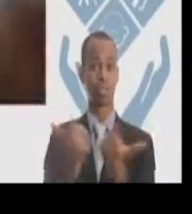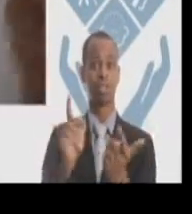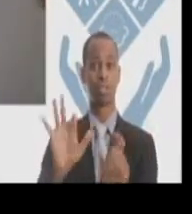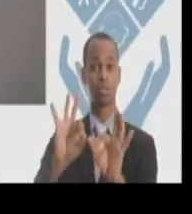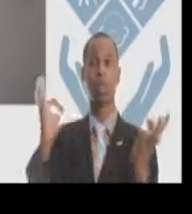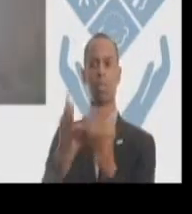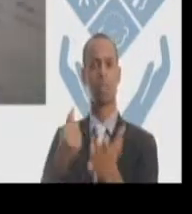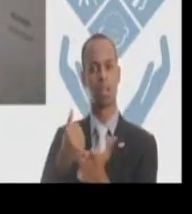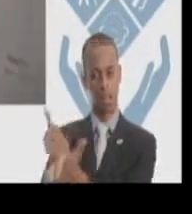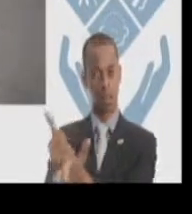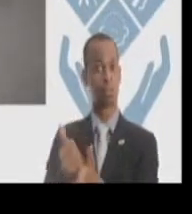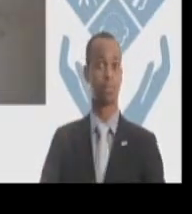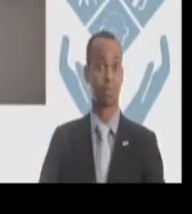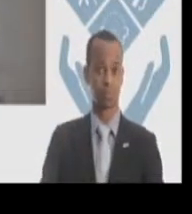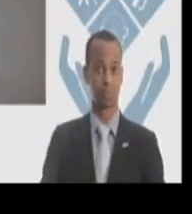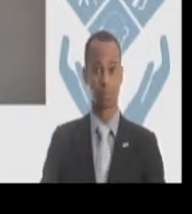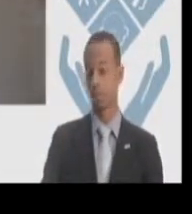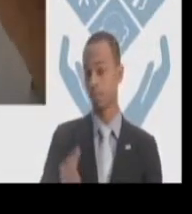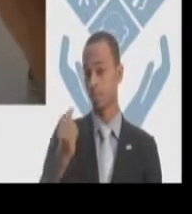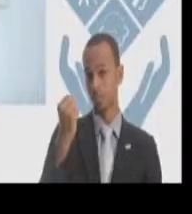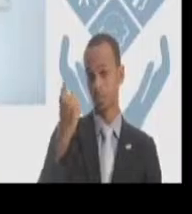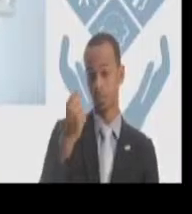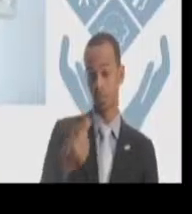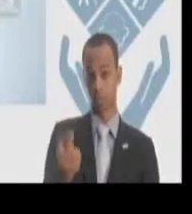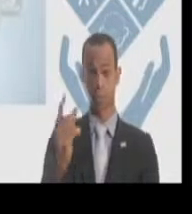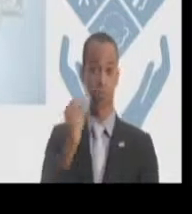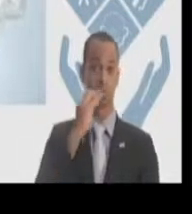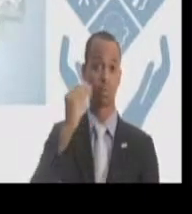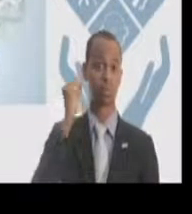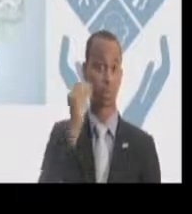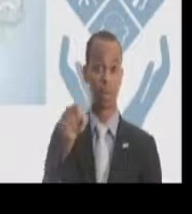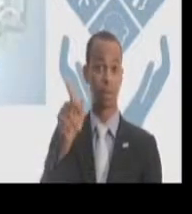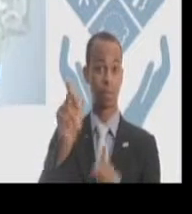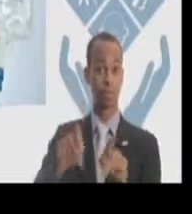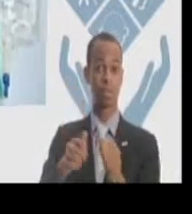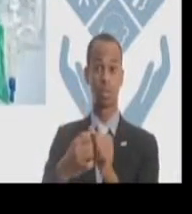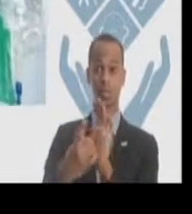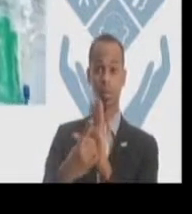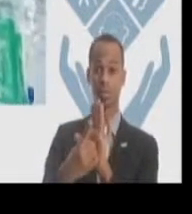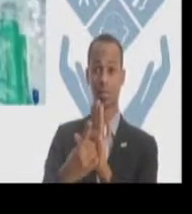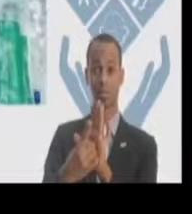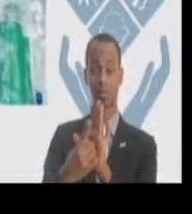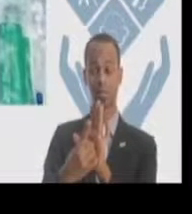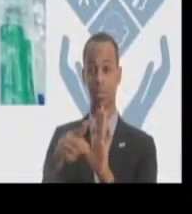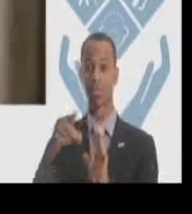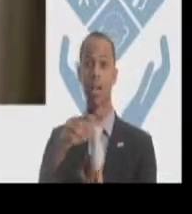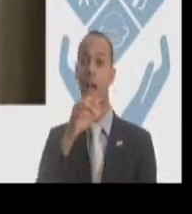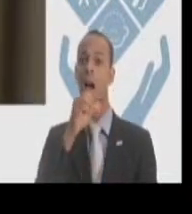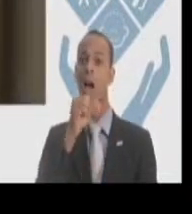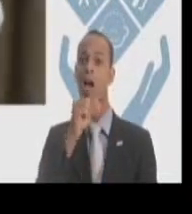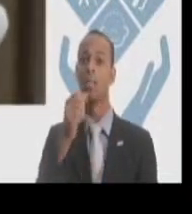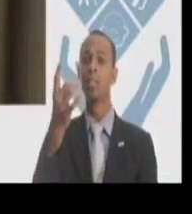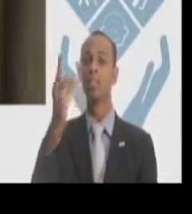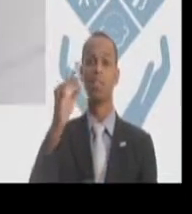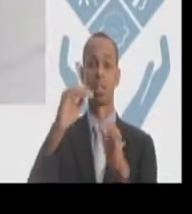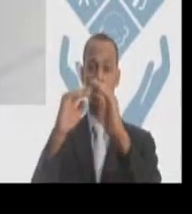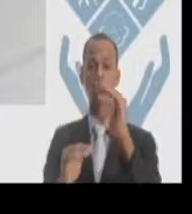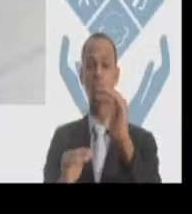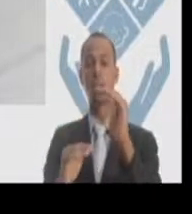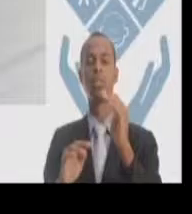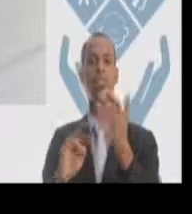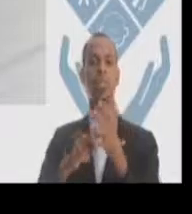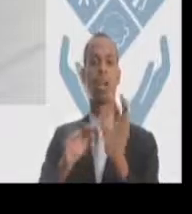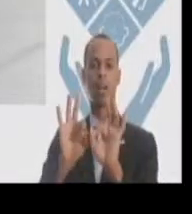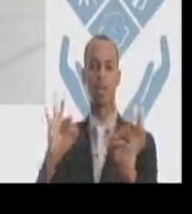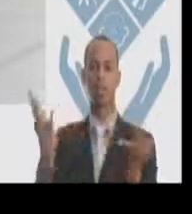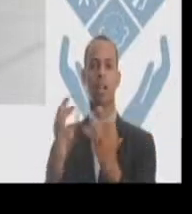no tiene... Tú sabes que es una comunidad enferma. Oye, lo que genera la inclusión. Y donde se están tomando ese